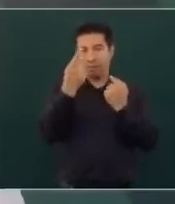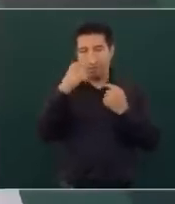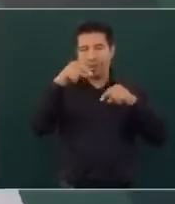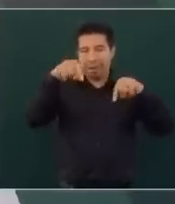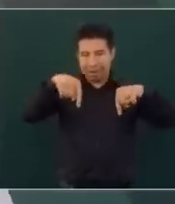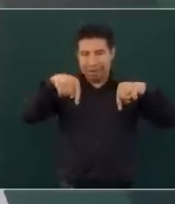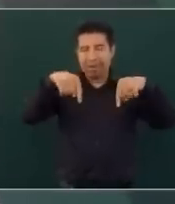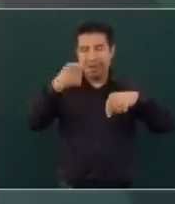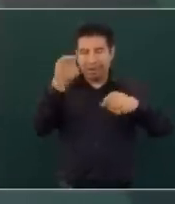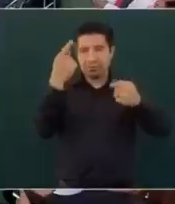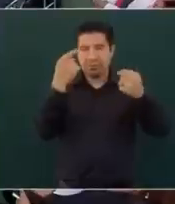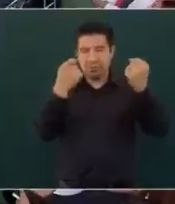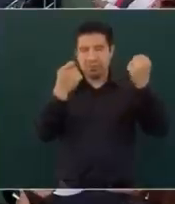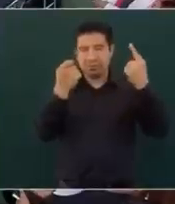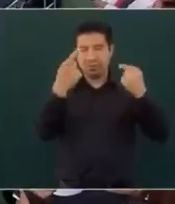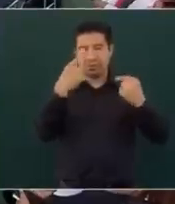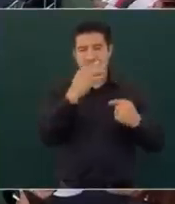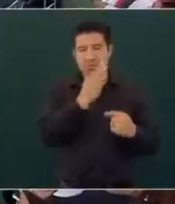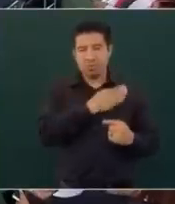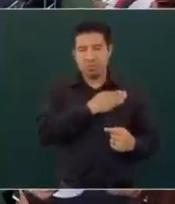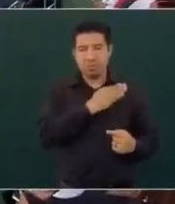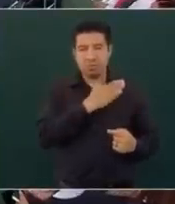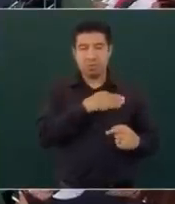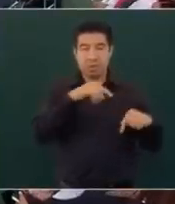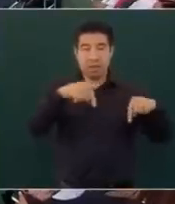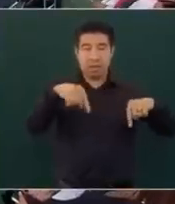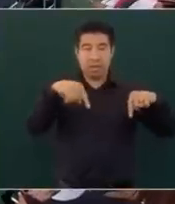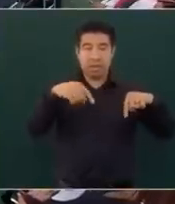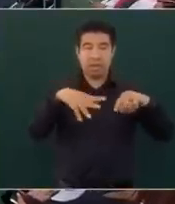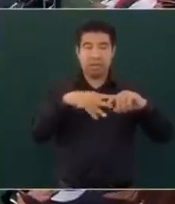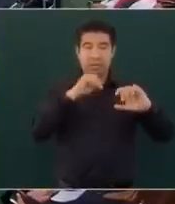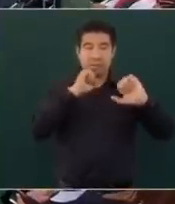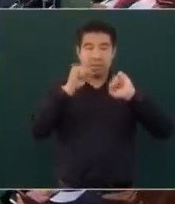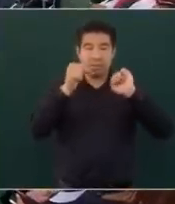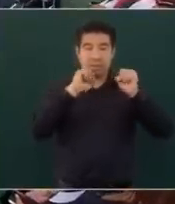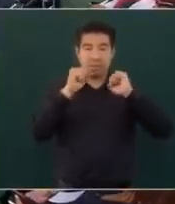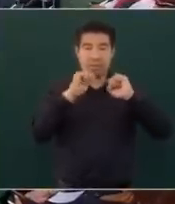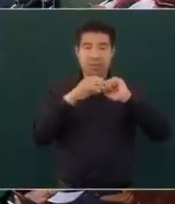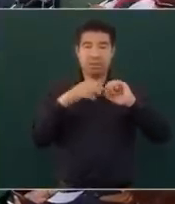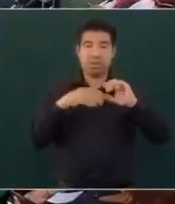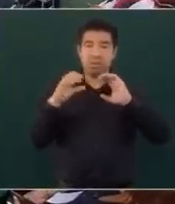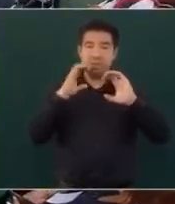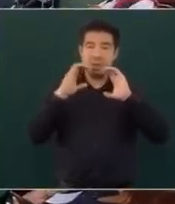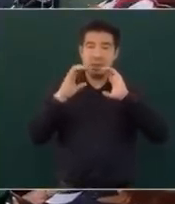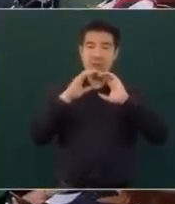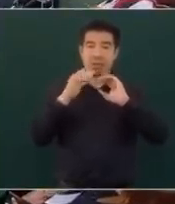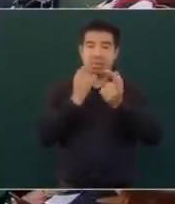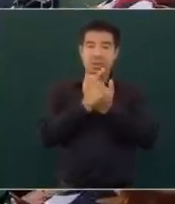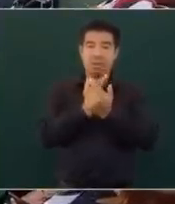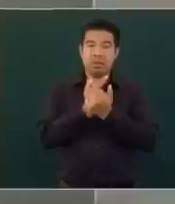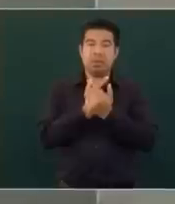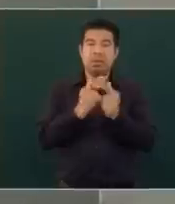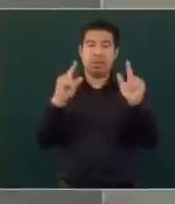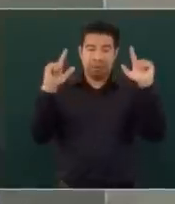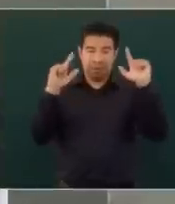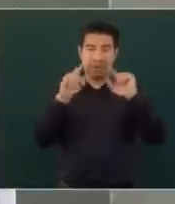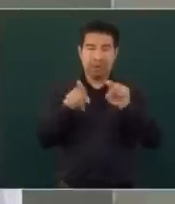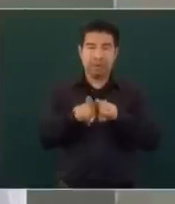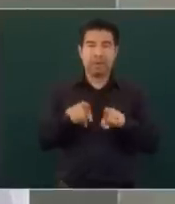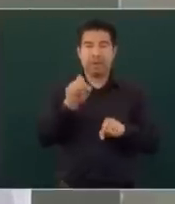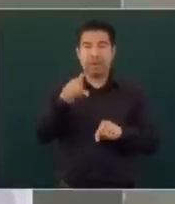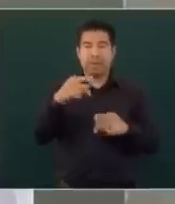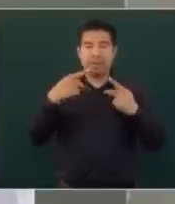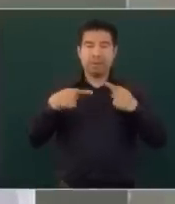Chiapas hay medios de información libres y verdaderamente independientes, cercanos a la